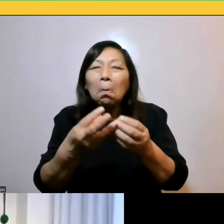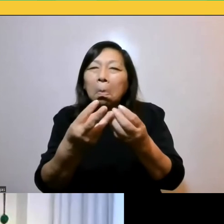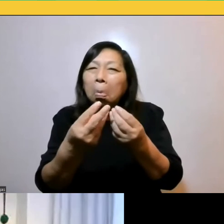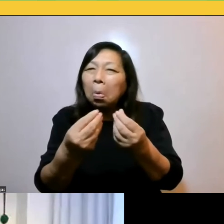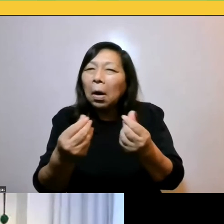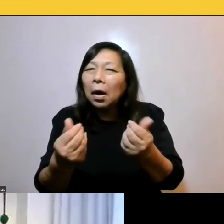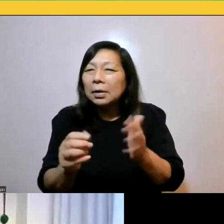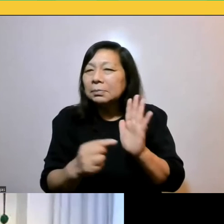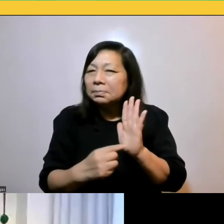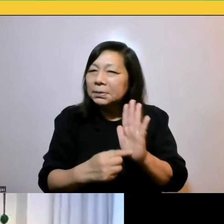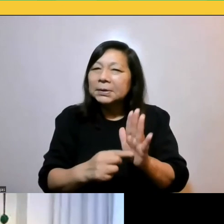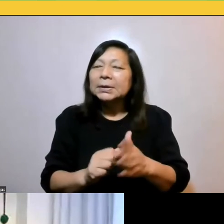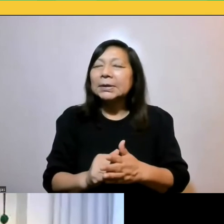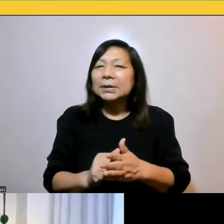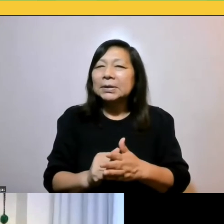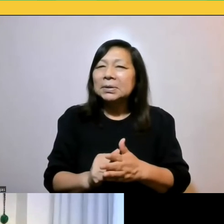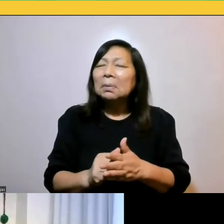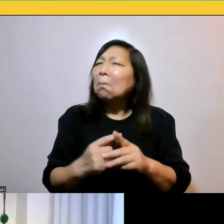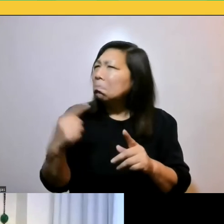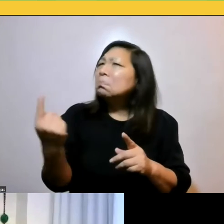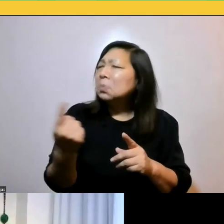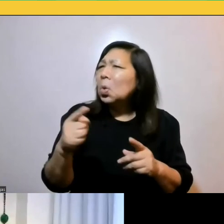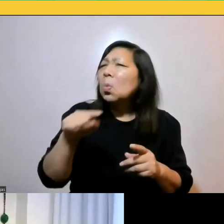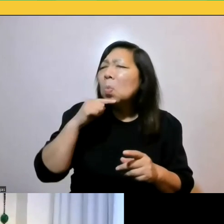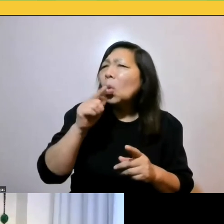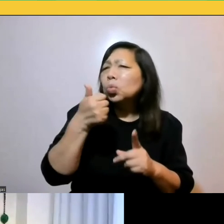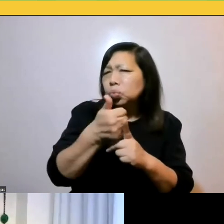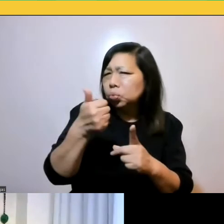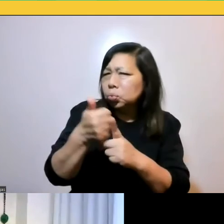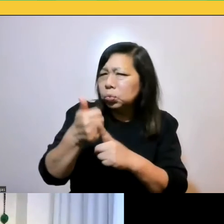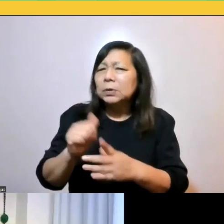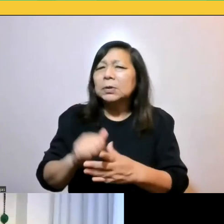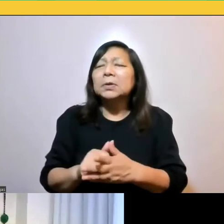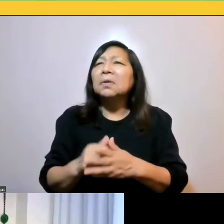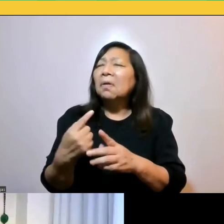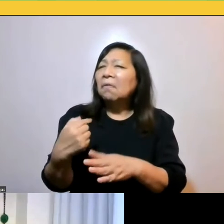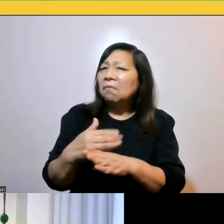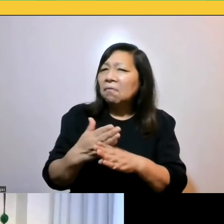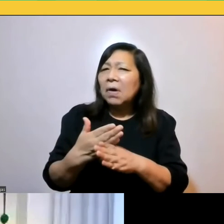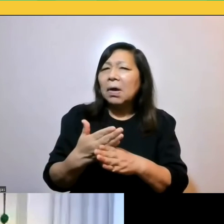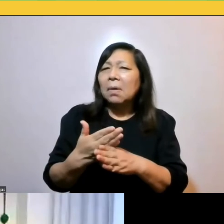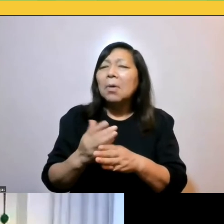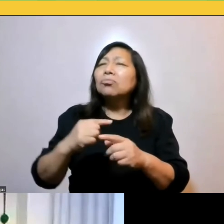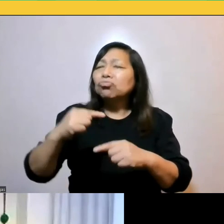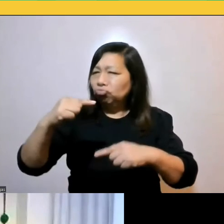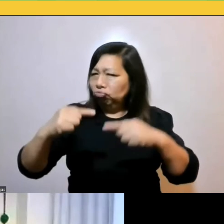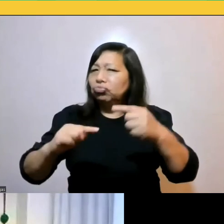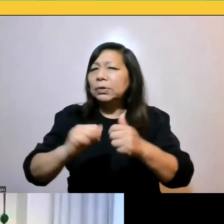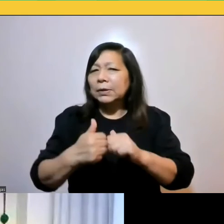no está tan presente. Y en general cada mujer tiene su propio flujo, hay distintos cambios.